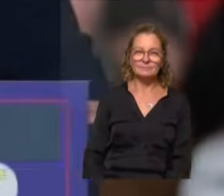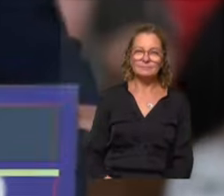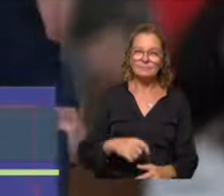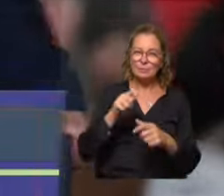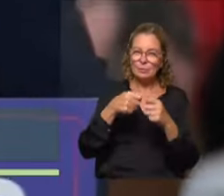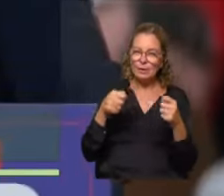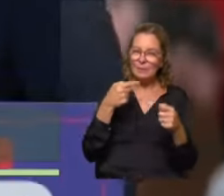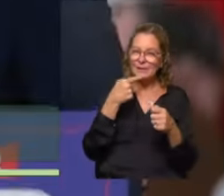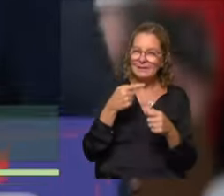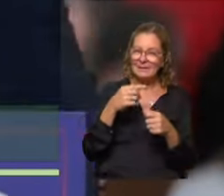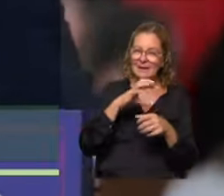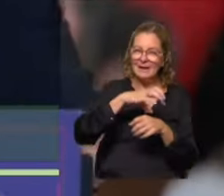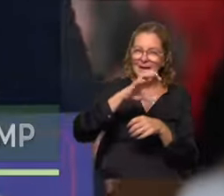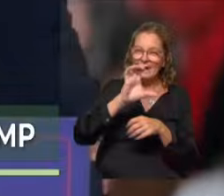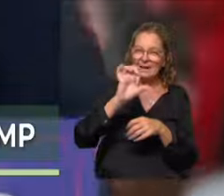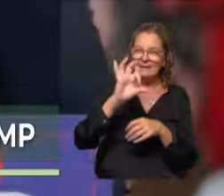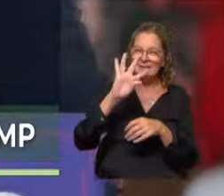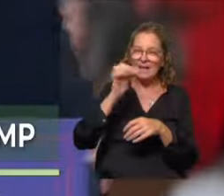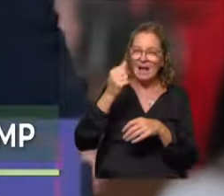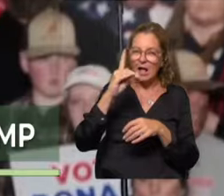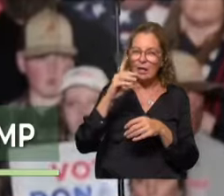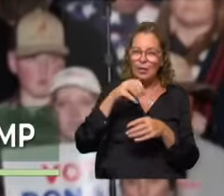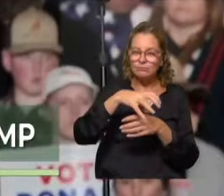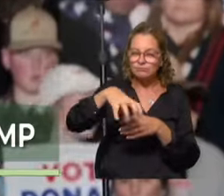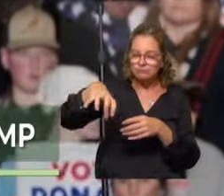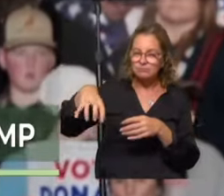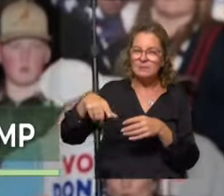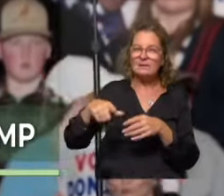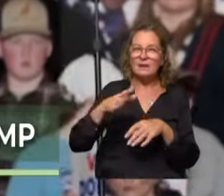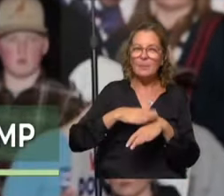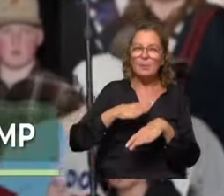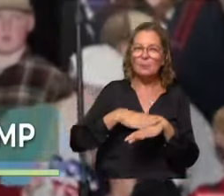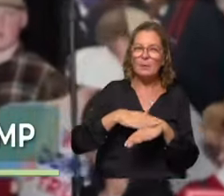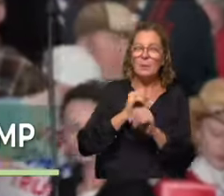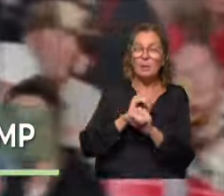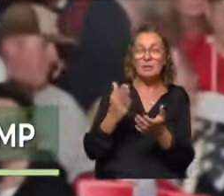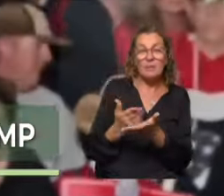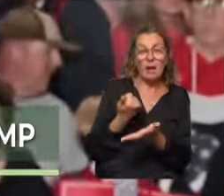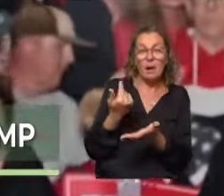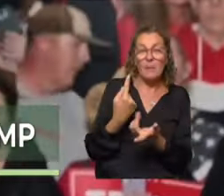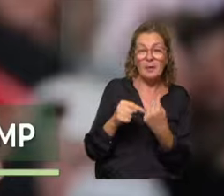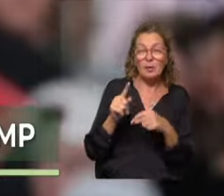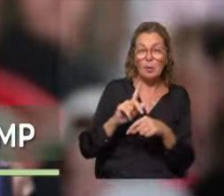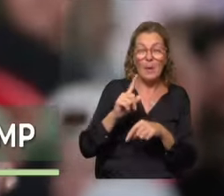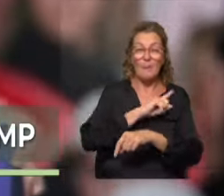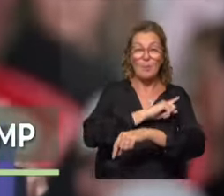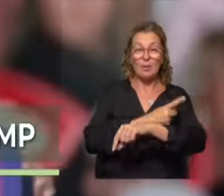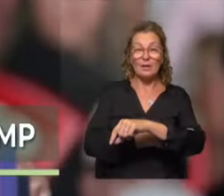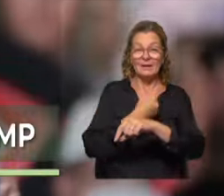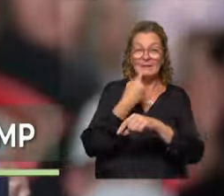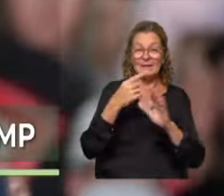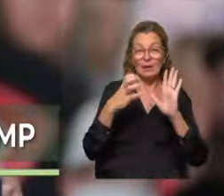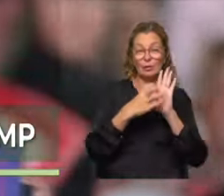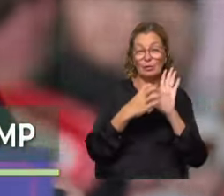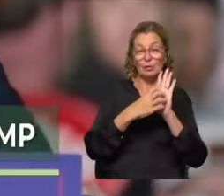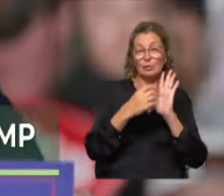Concluimos que los estados pueden inhabilitar a las personas que ocupan o intentan ocupar cargos del estado, pero los estados no tienen poder, según la Constitución,